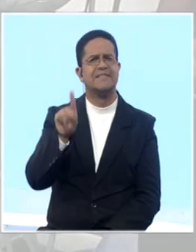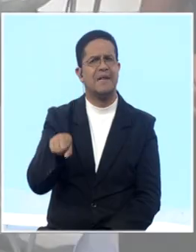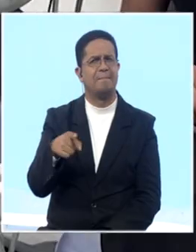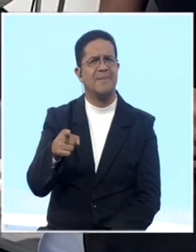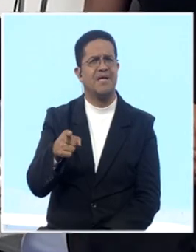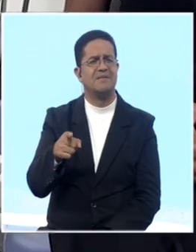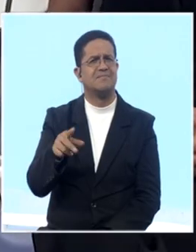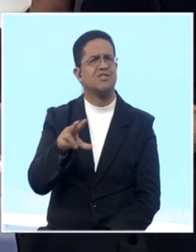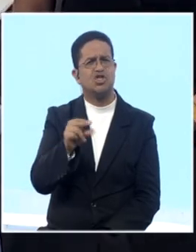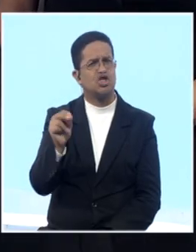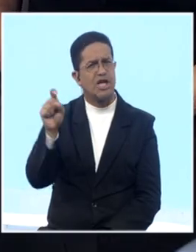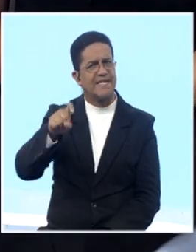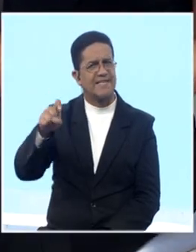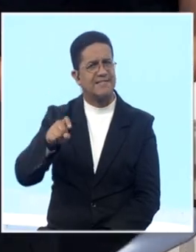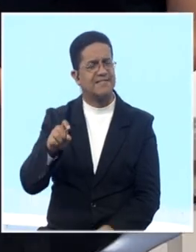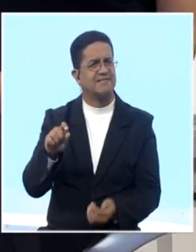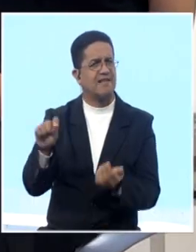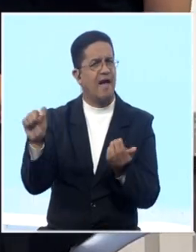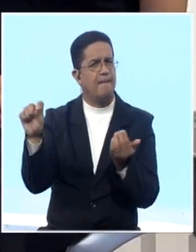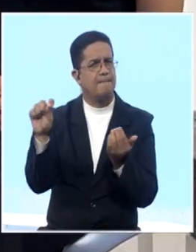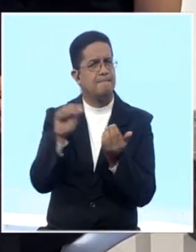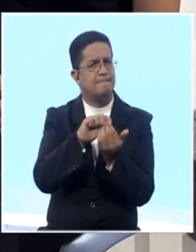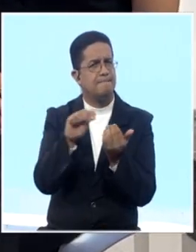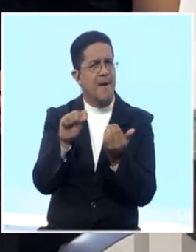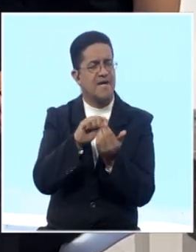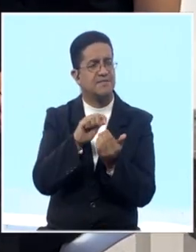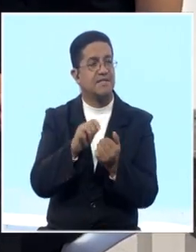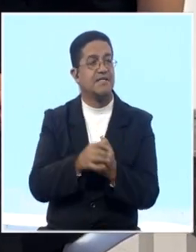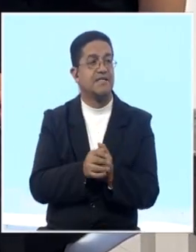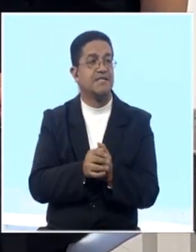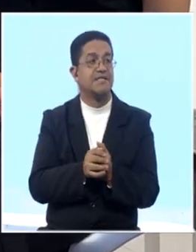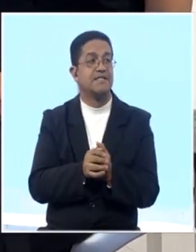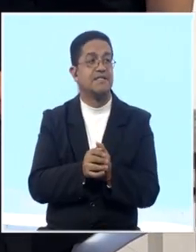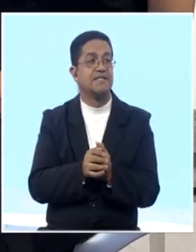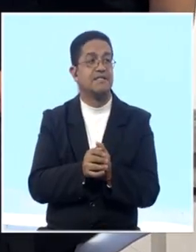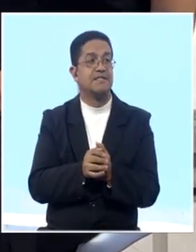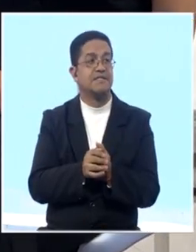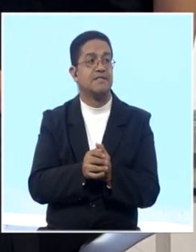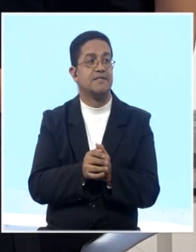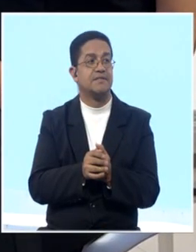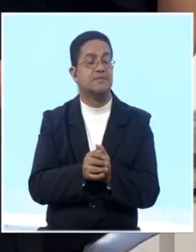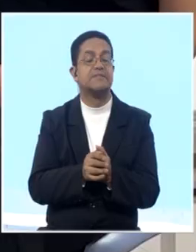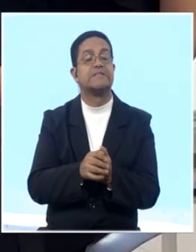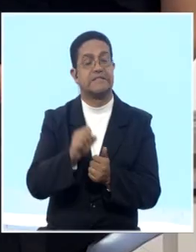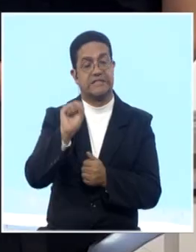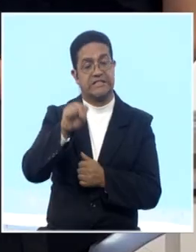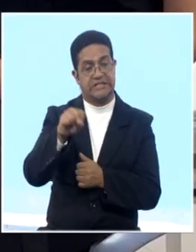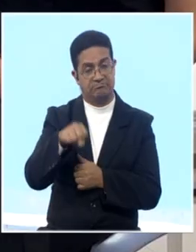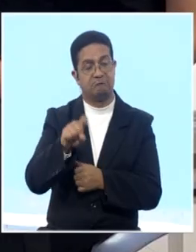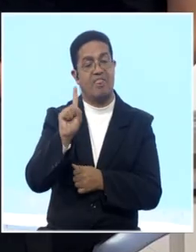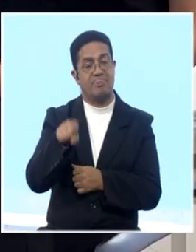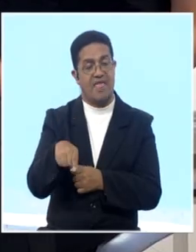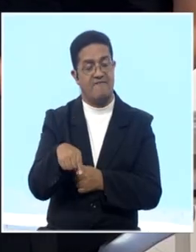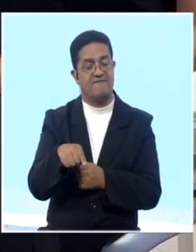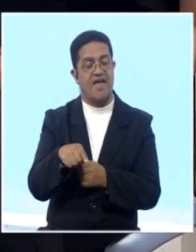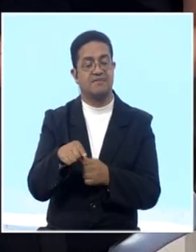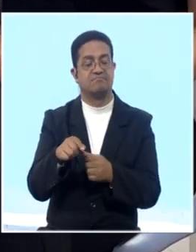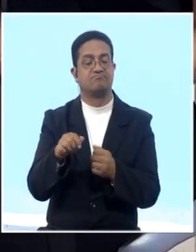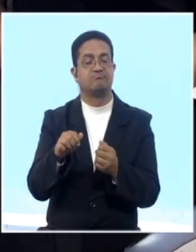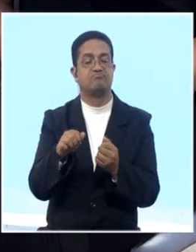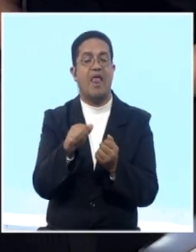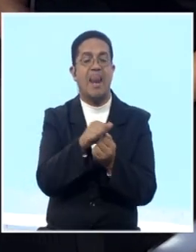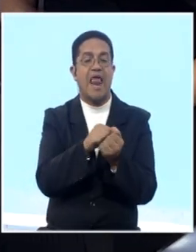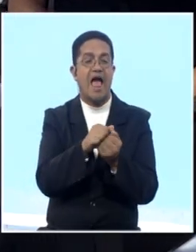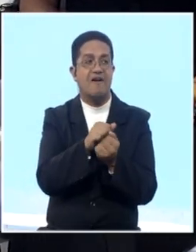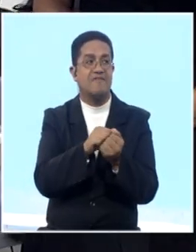pasarle pasta de dientes. La férula oclusal se debería higienizar con